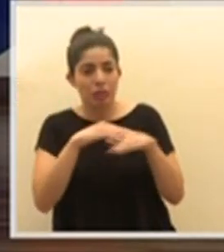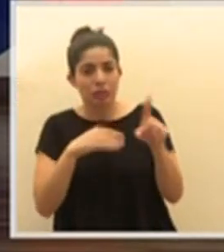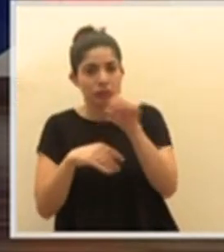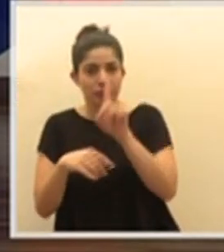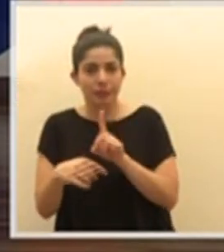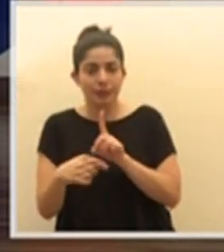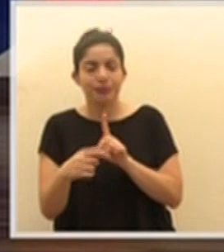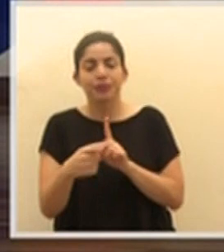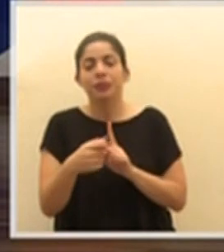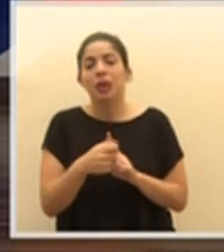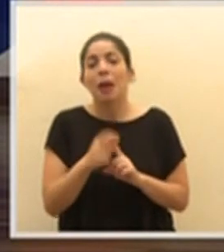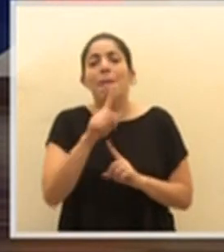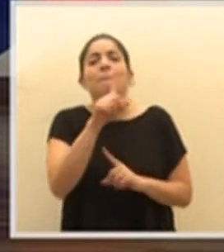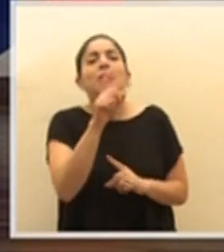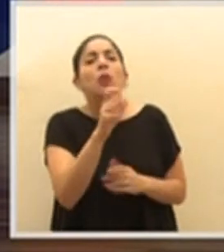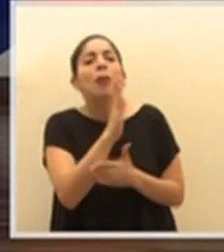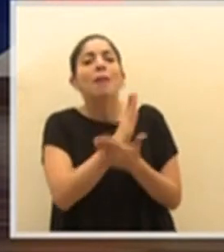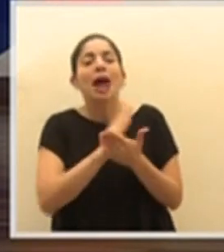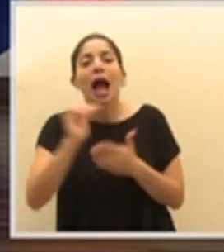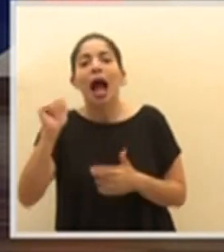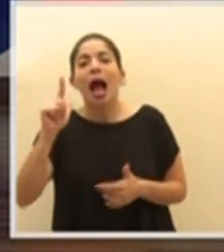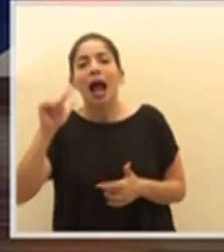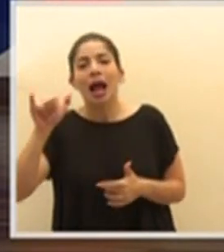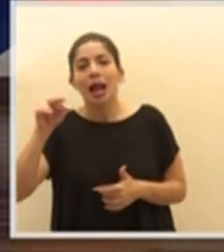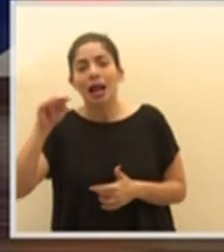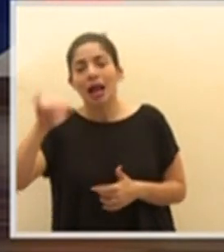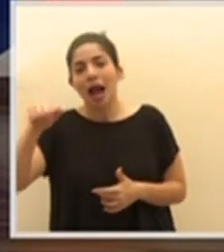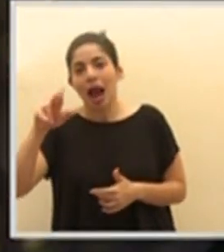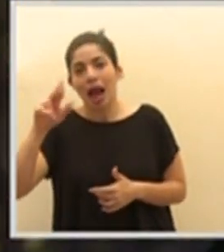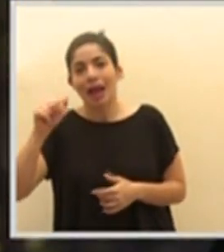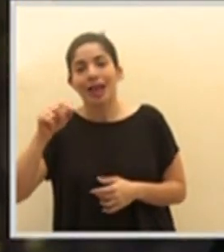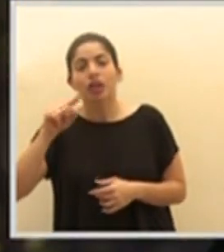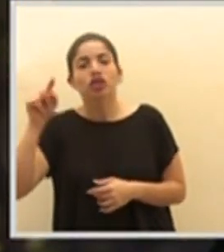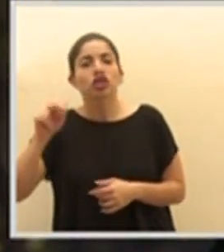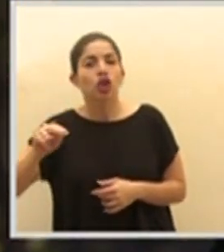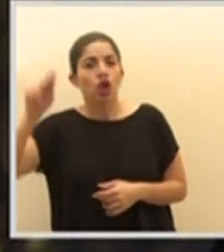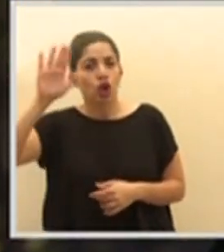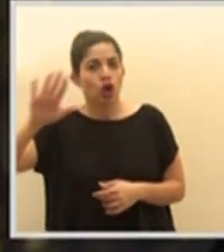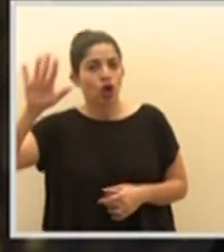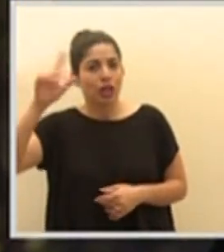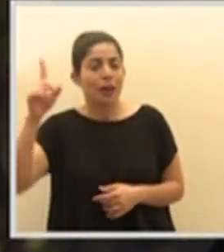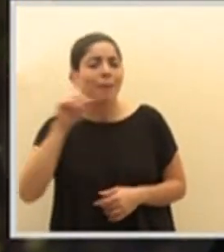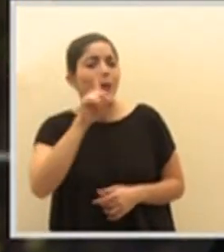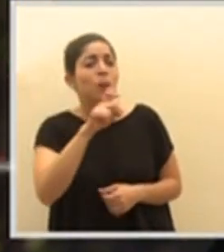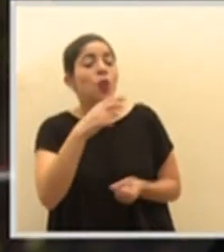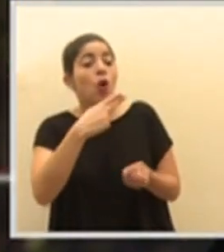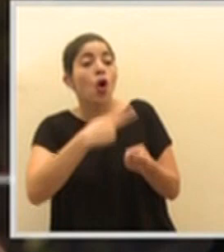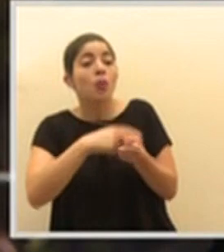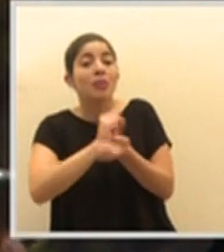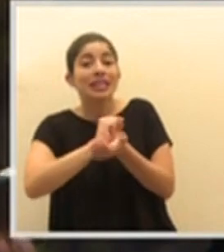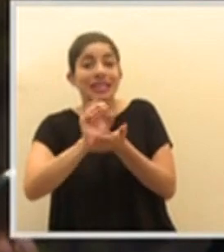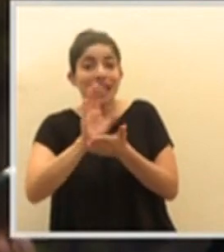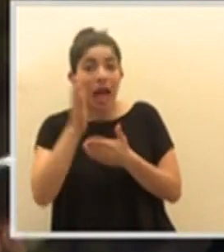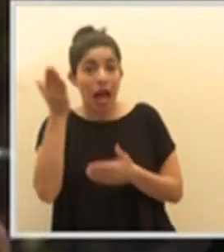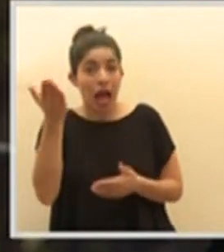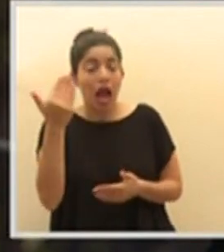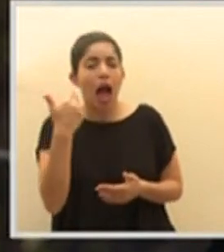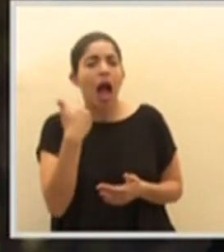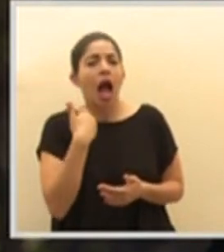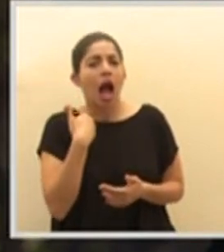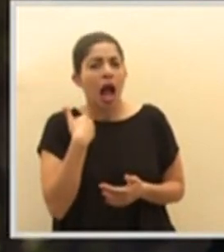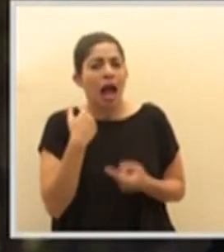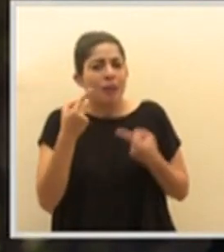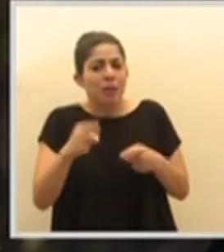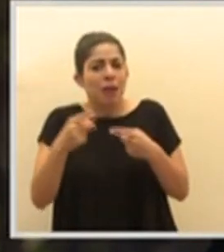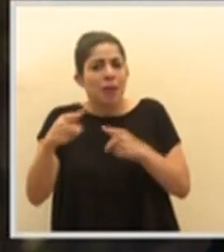La pregunta es de Alan Jara, desde la zona norte. Nos consulta: en el Hospital San Carlos han habido varios